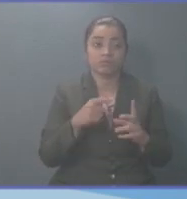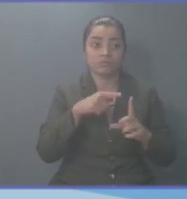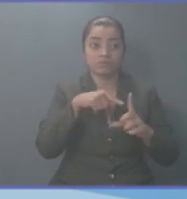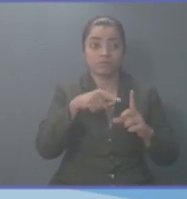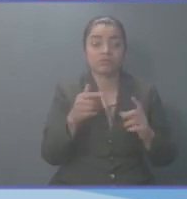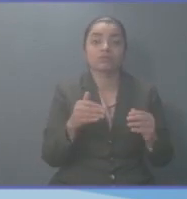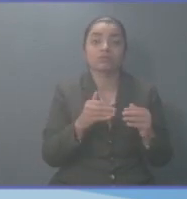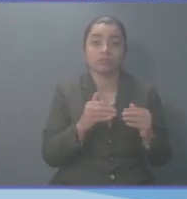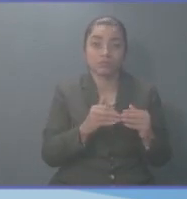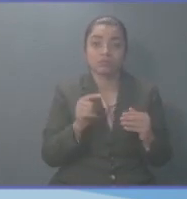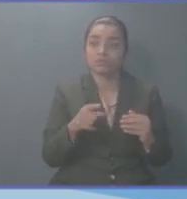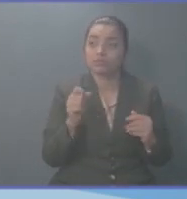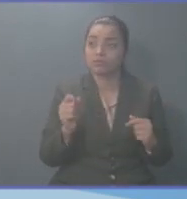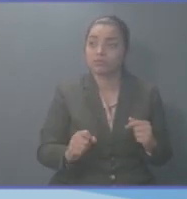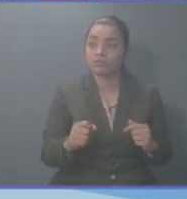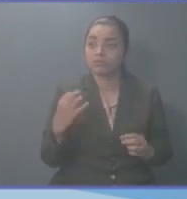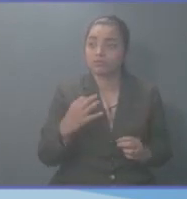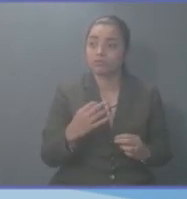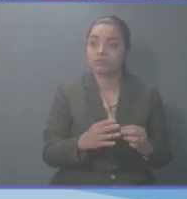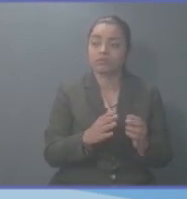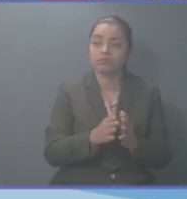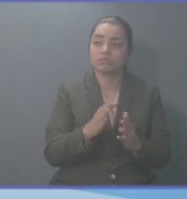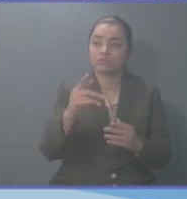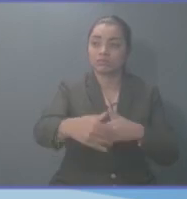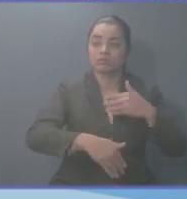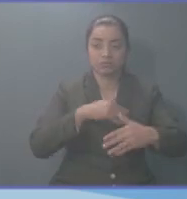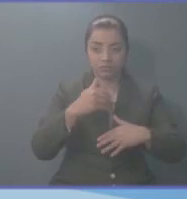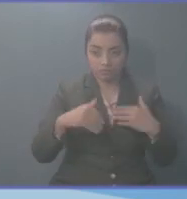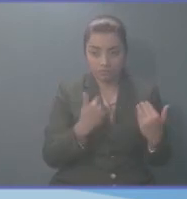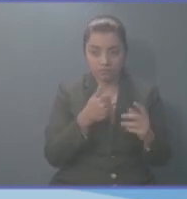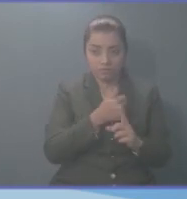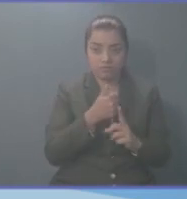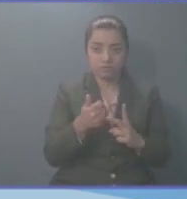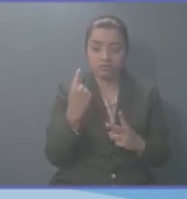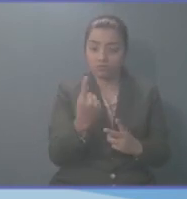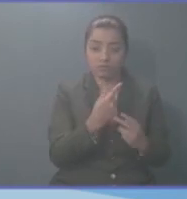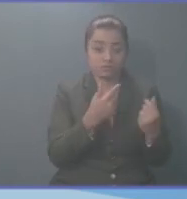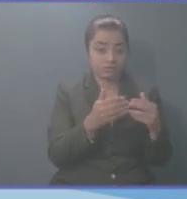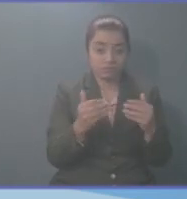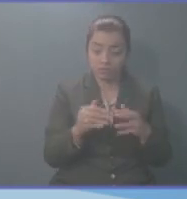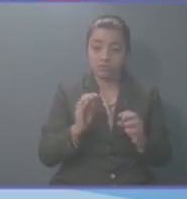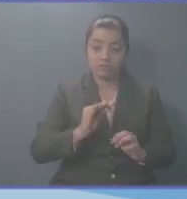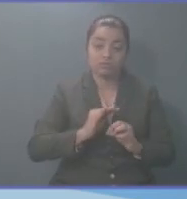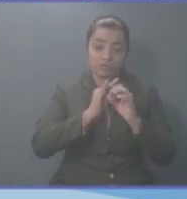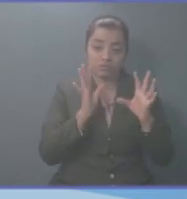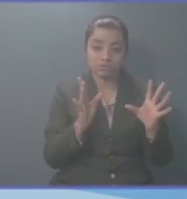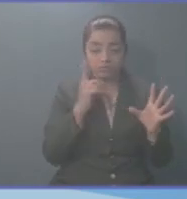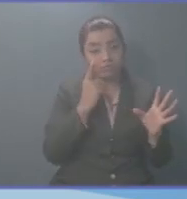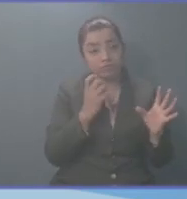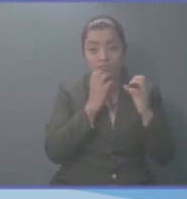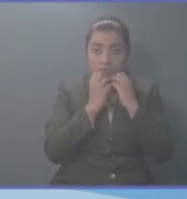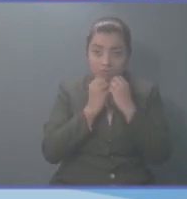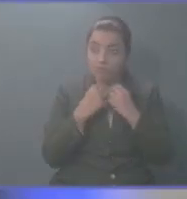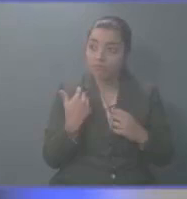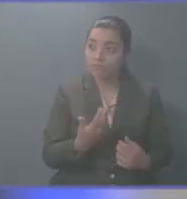Eso sí, todo depende de el nivel de inmunidad que tenga cada ser humano, que es diferente obviamente, y por eso hay que ser cautelosos.